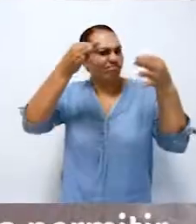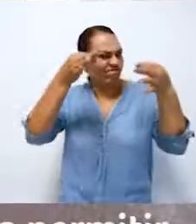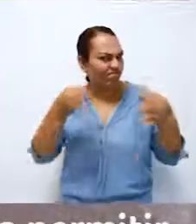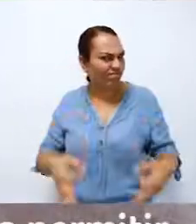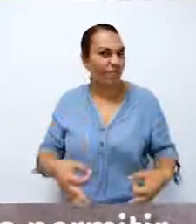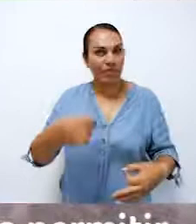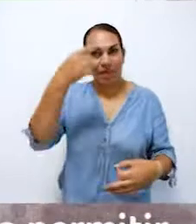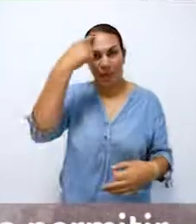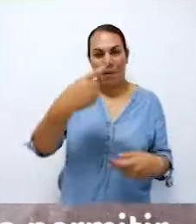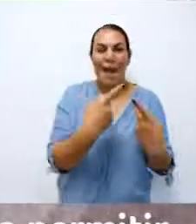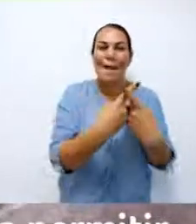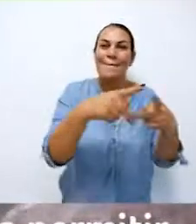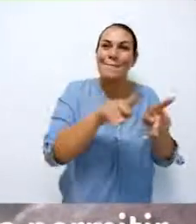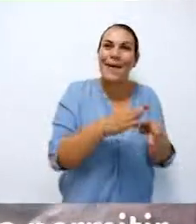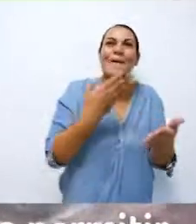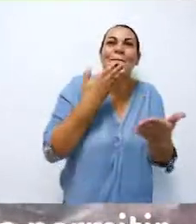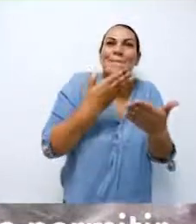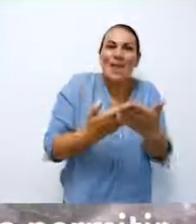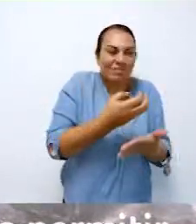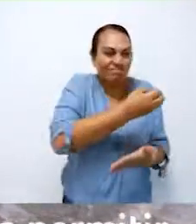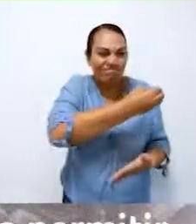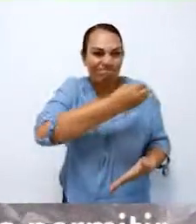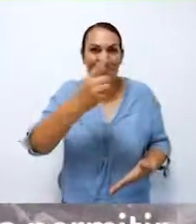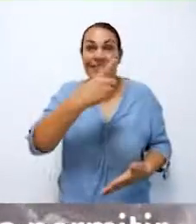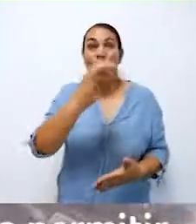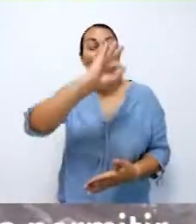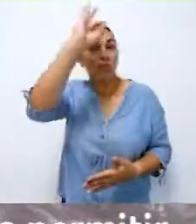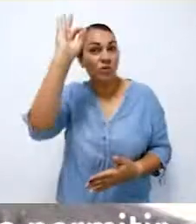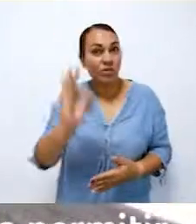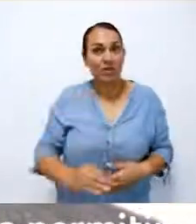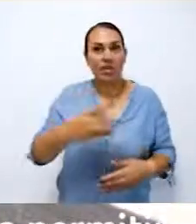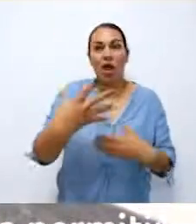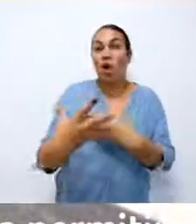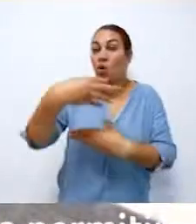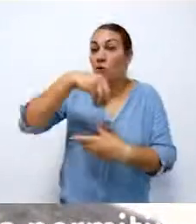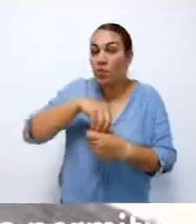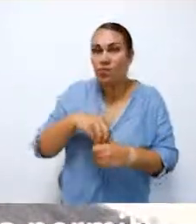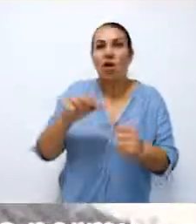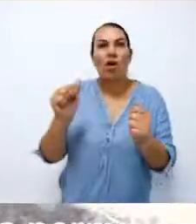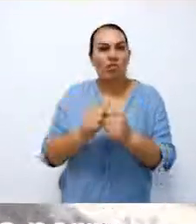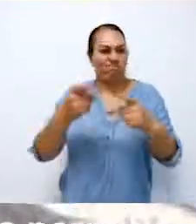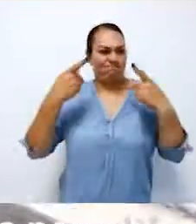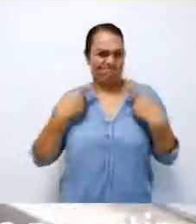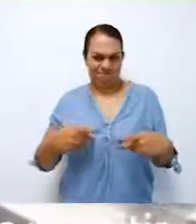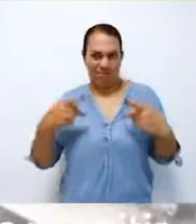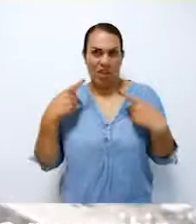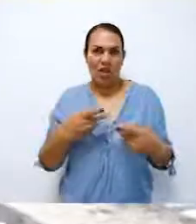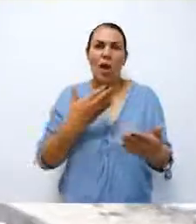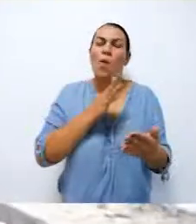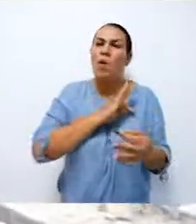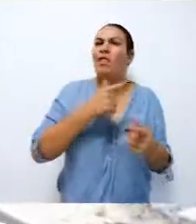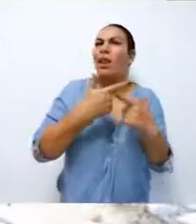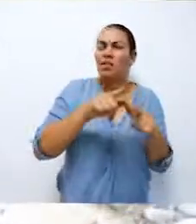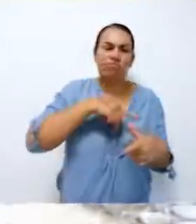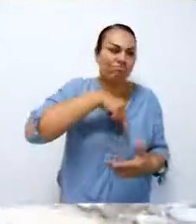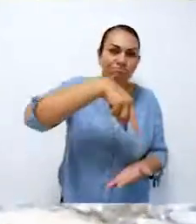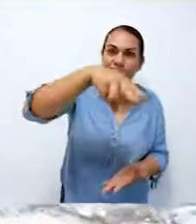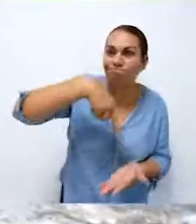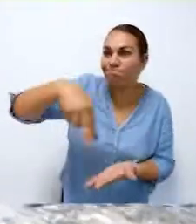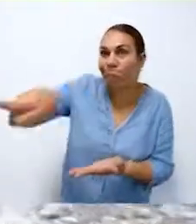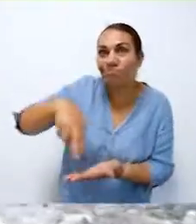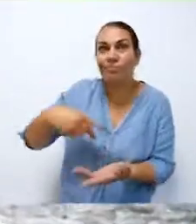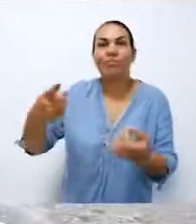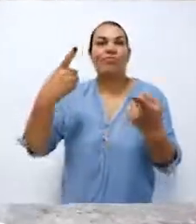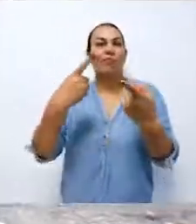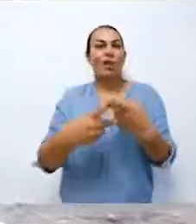hacer una plaza ya completa en el 100% incluyente que sea una zona peatonal donde la gente pueda